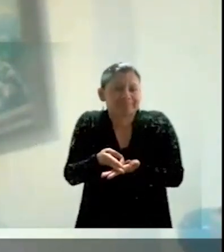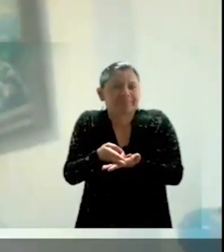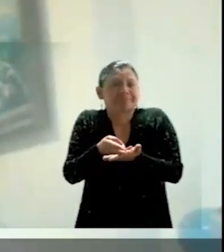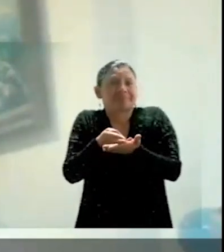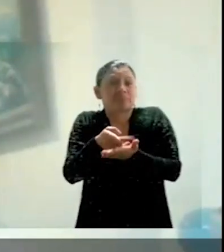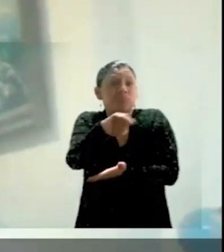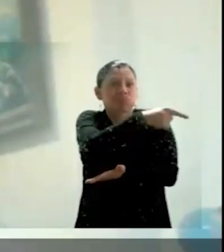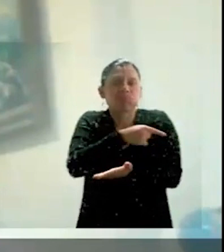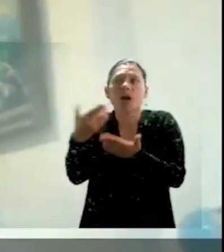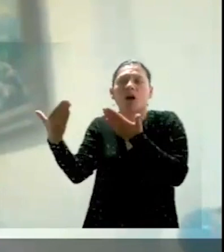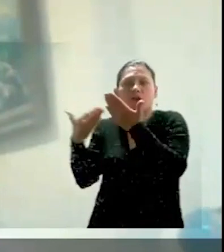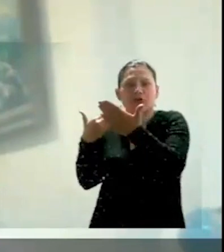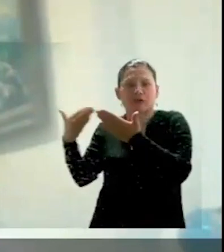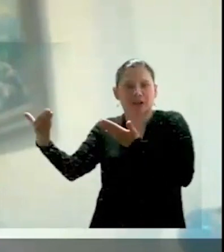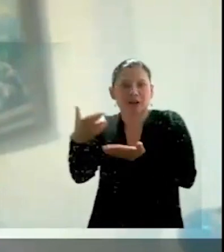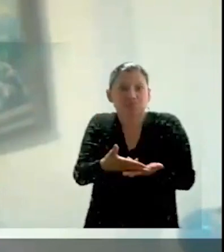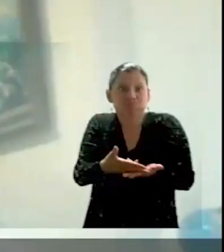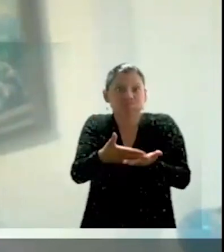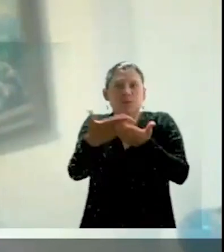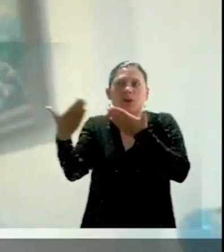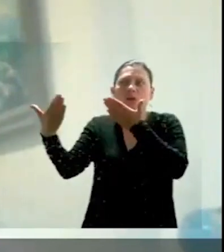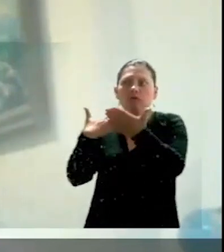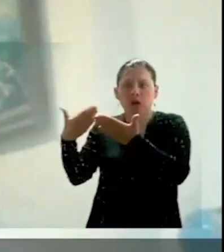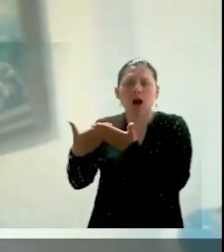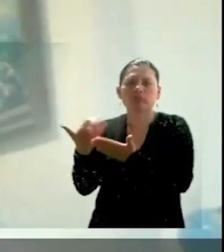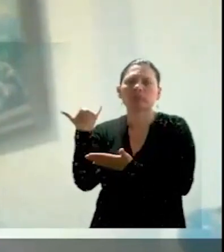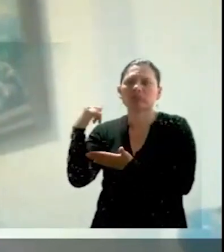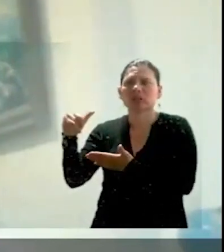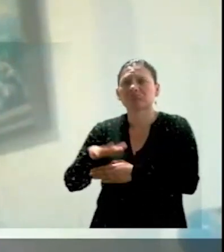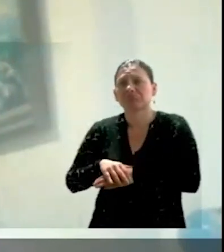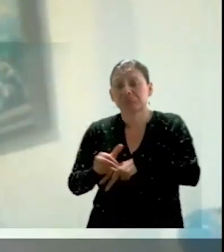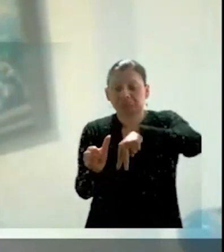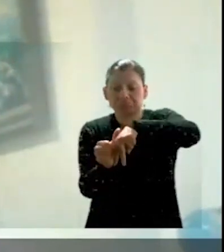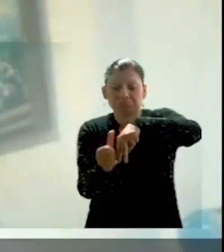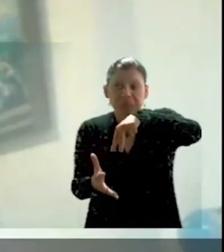nuevamente para que las personas no desafíen de esa manera